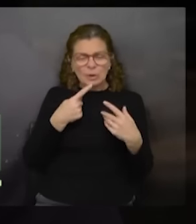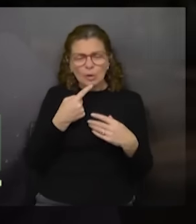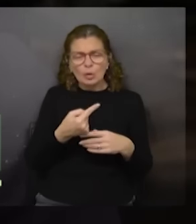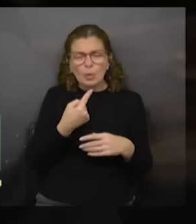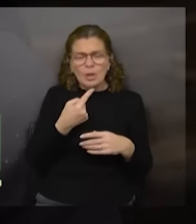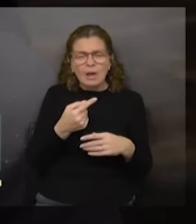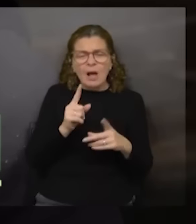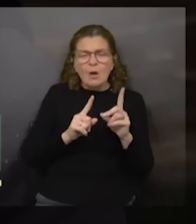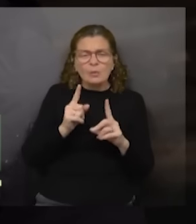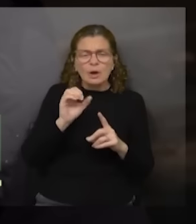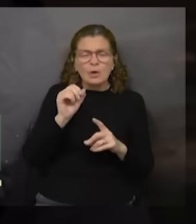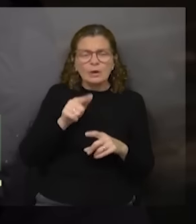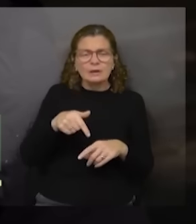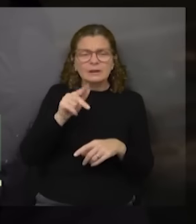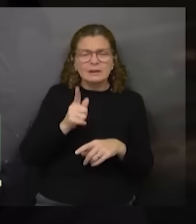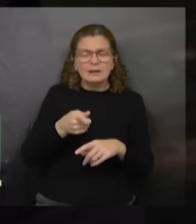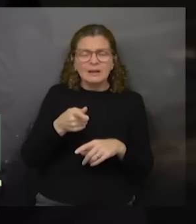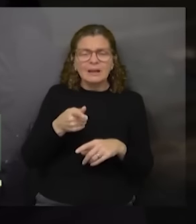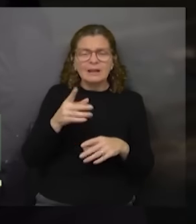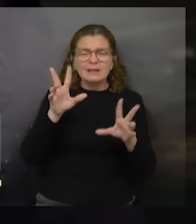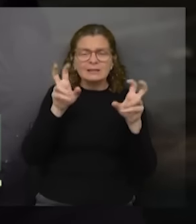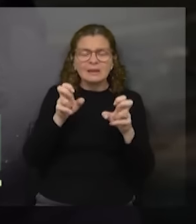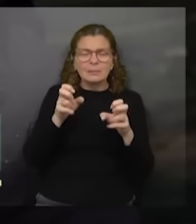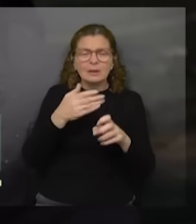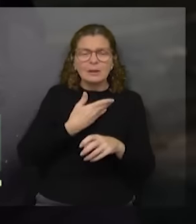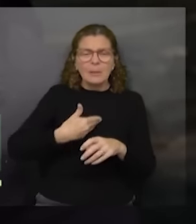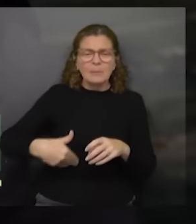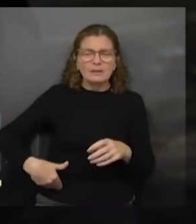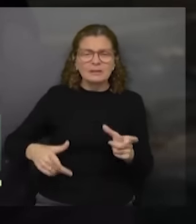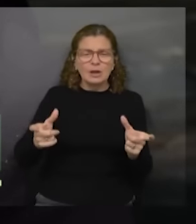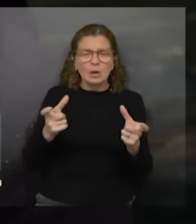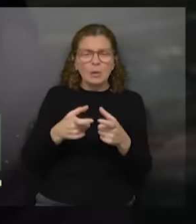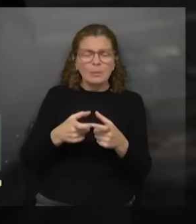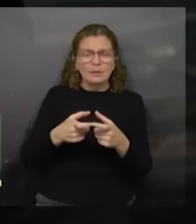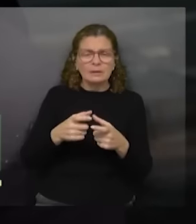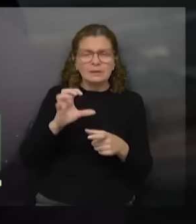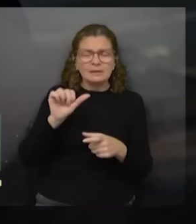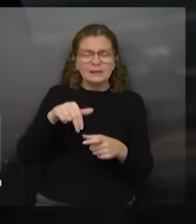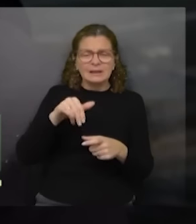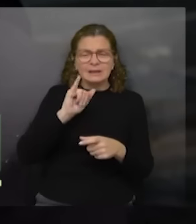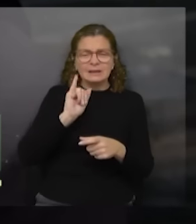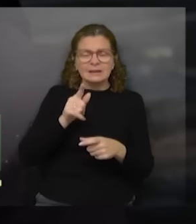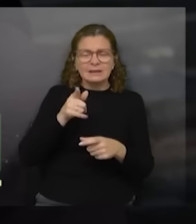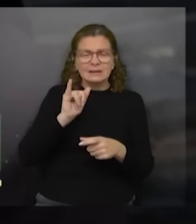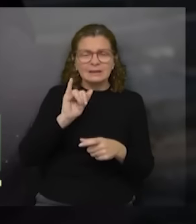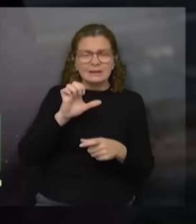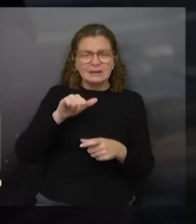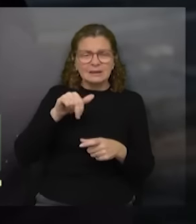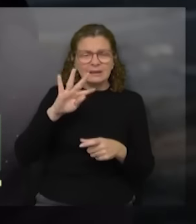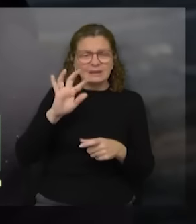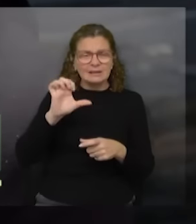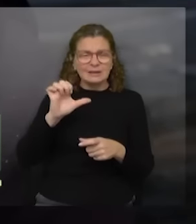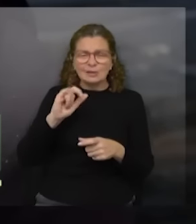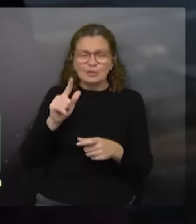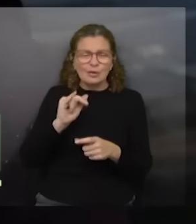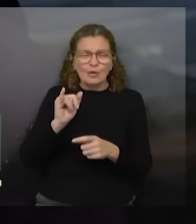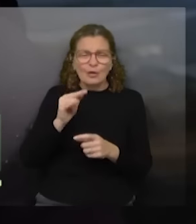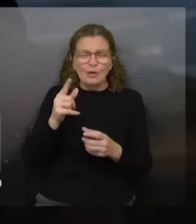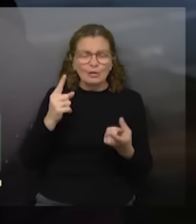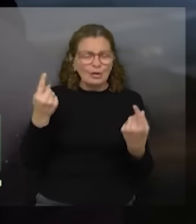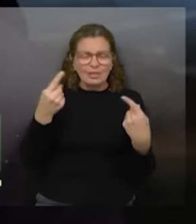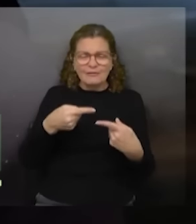sung a cómo ha llevado el tema la presidenta de la comisión este Carmen sanguinetti de de alguna forma no encontrando momentos para para el